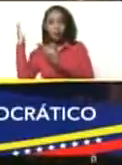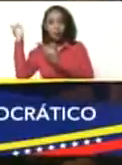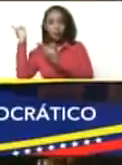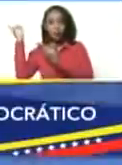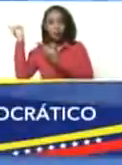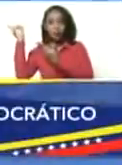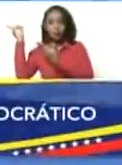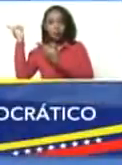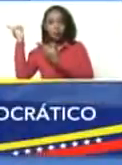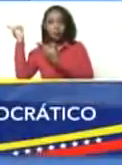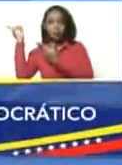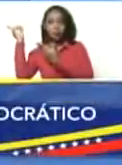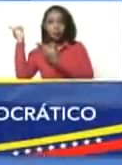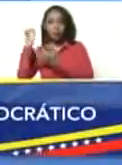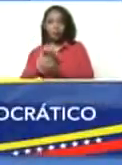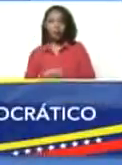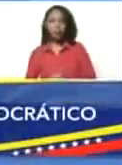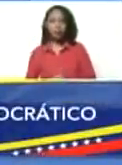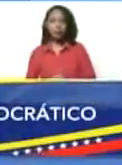No se me